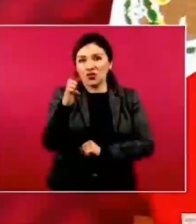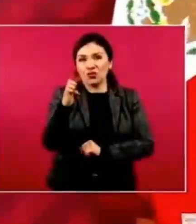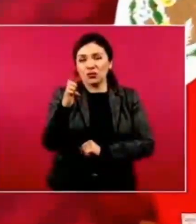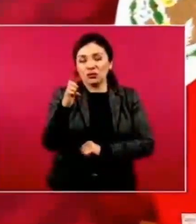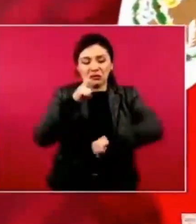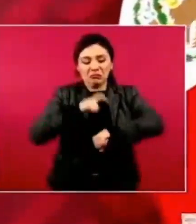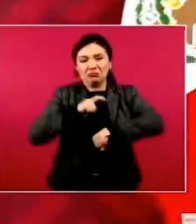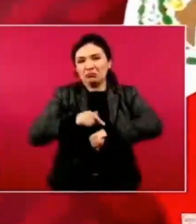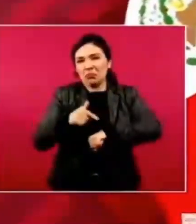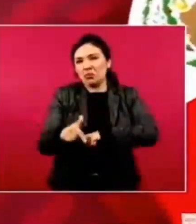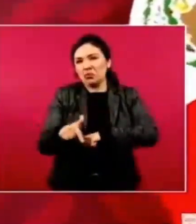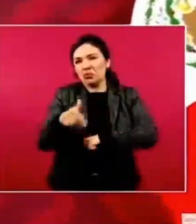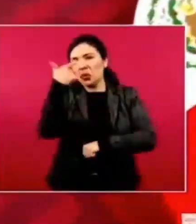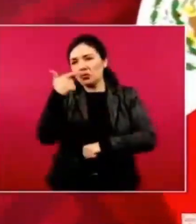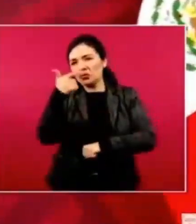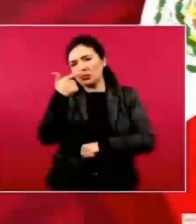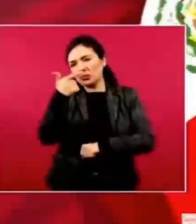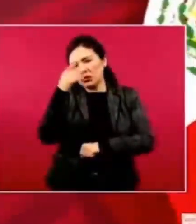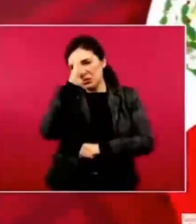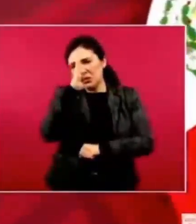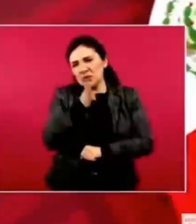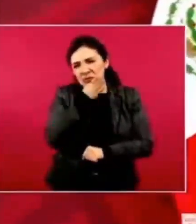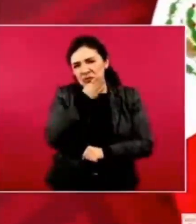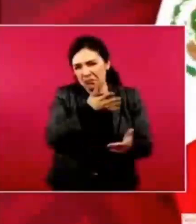tardar a las 12 del día,